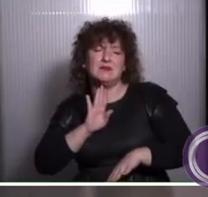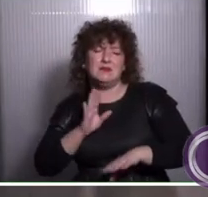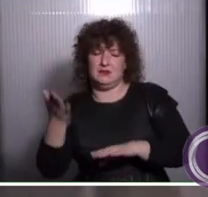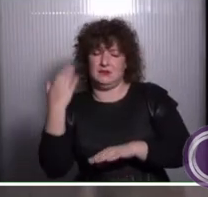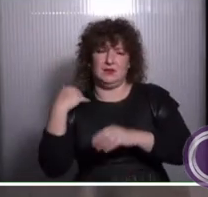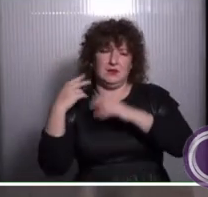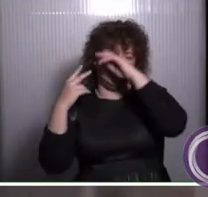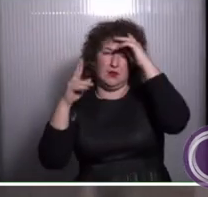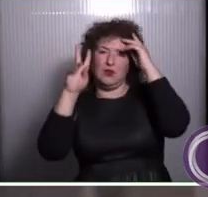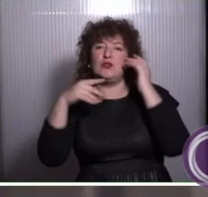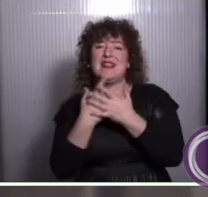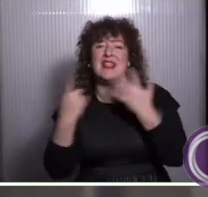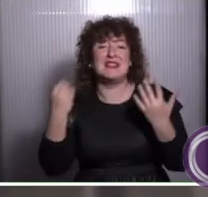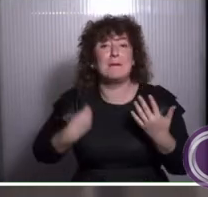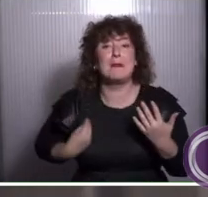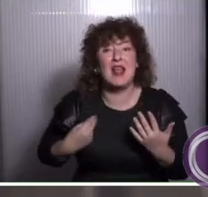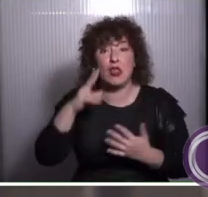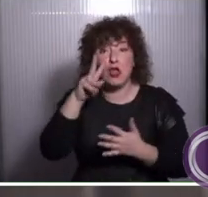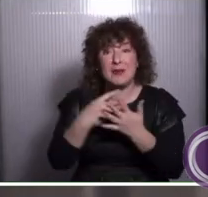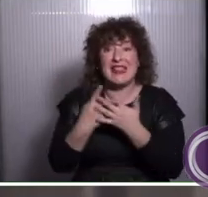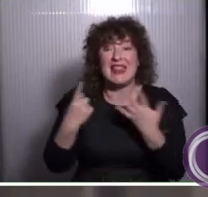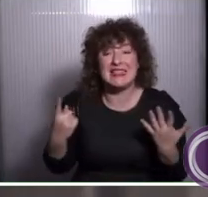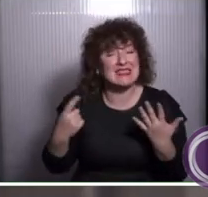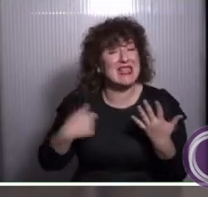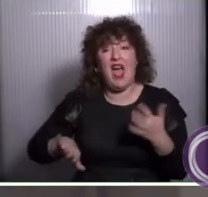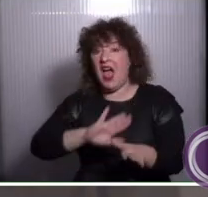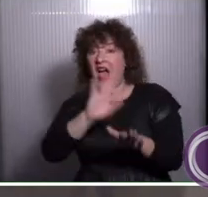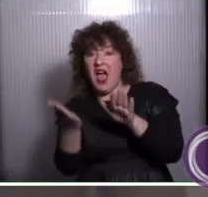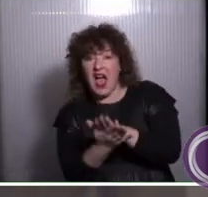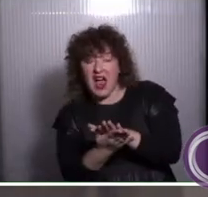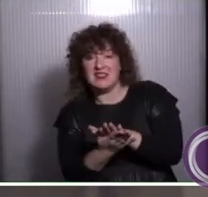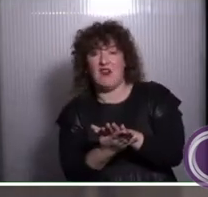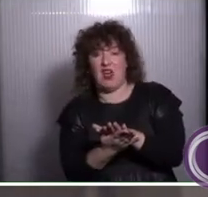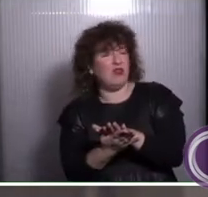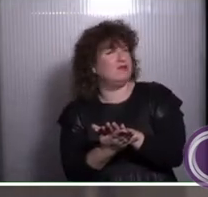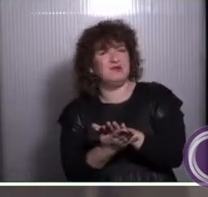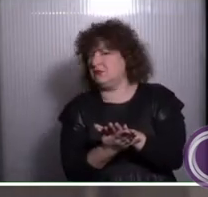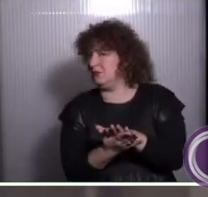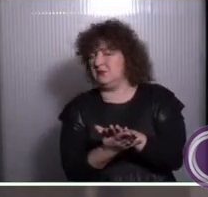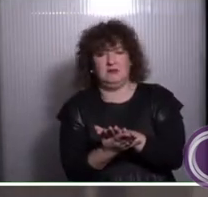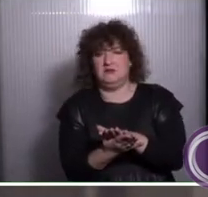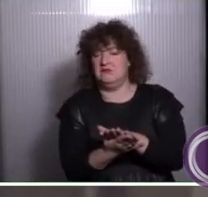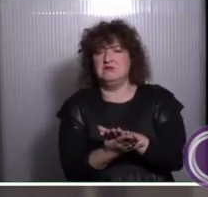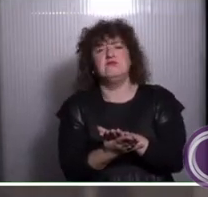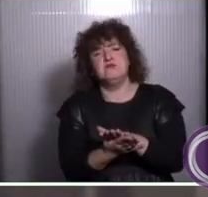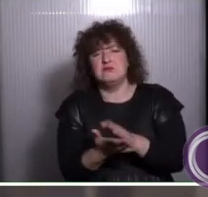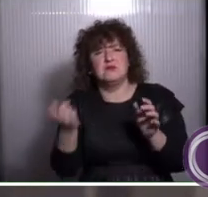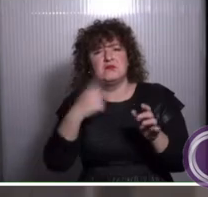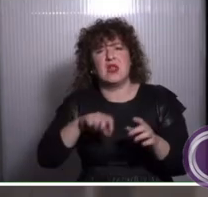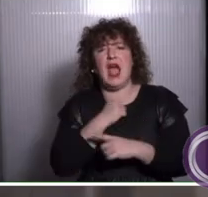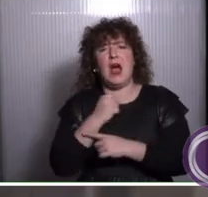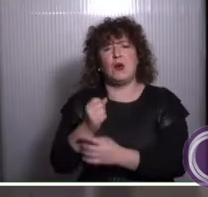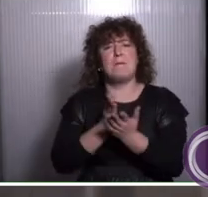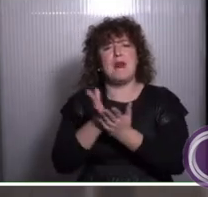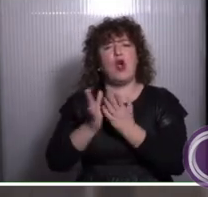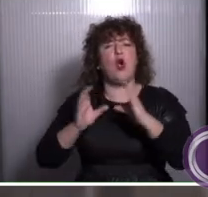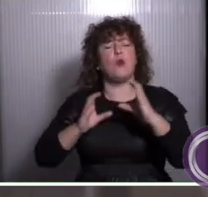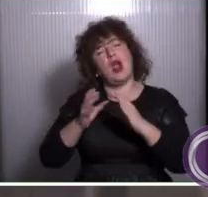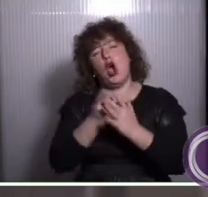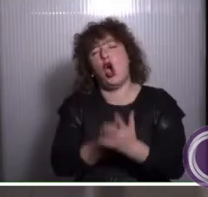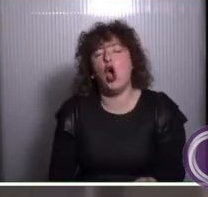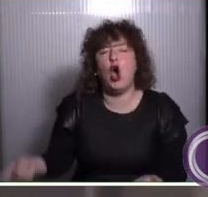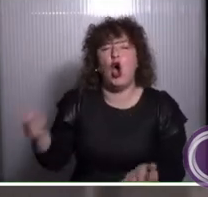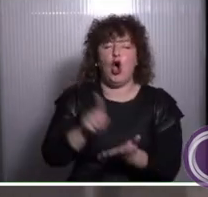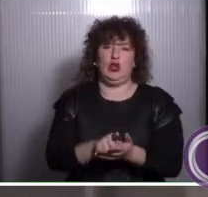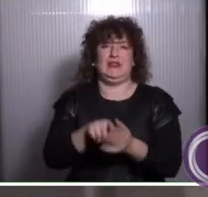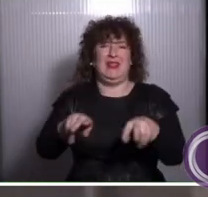en 2016. En 2016 fue archivado por los jueces y no tienen ningún reparo, con el apoyo de los medios de comunicación, en